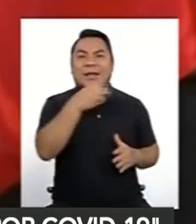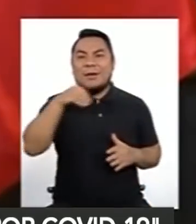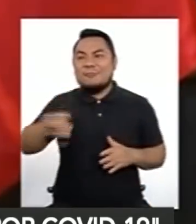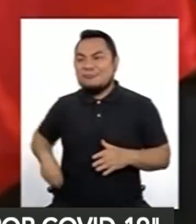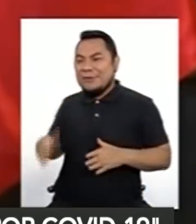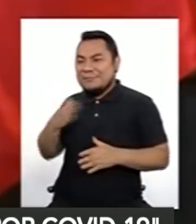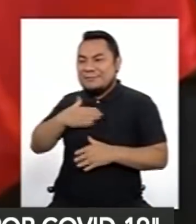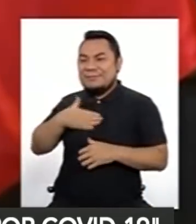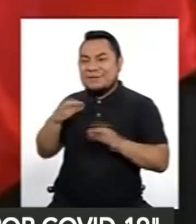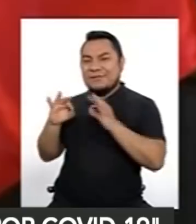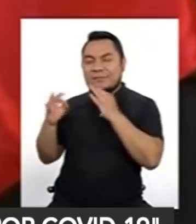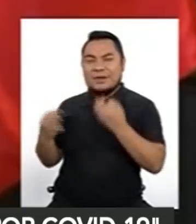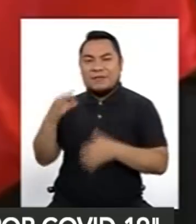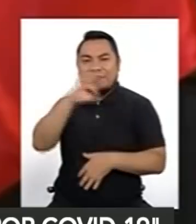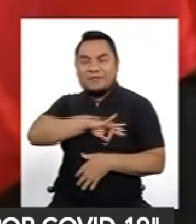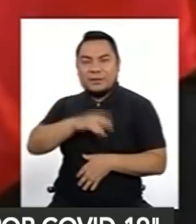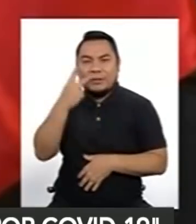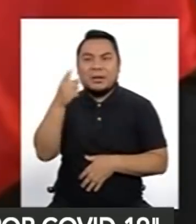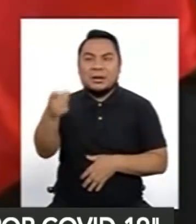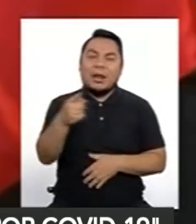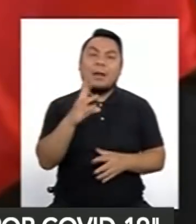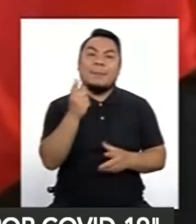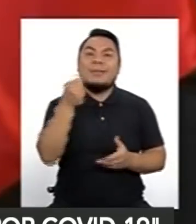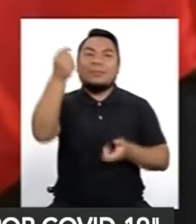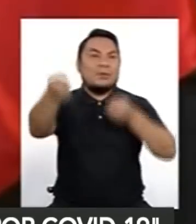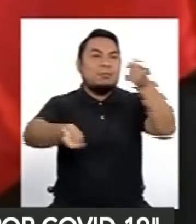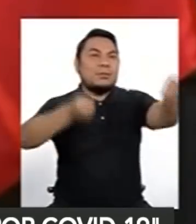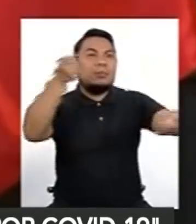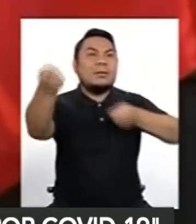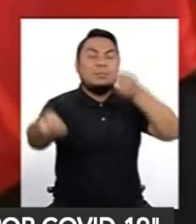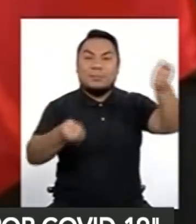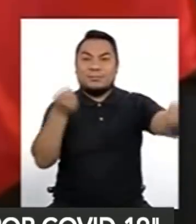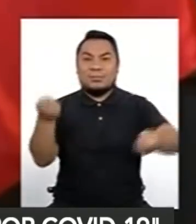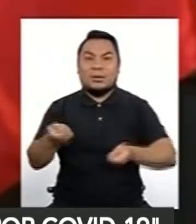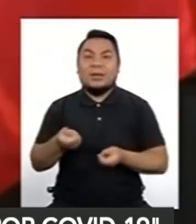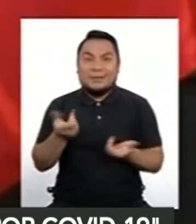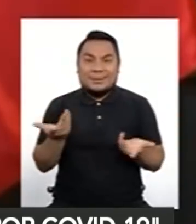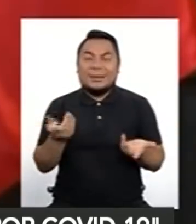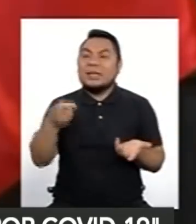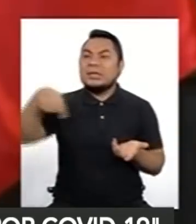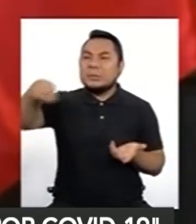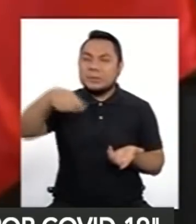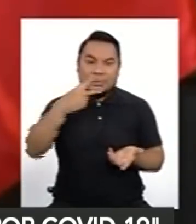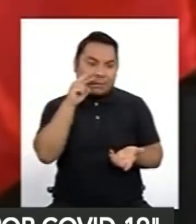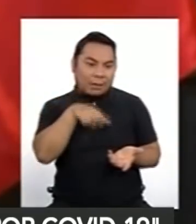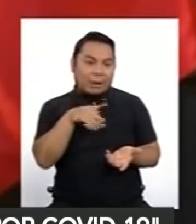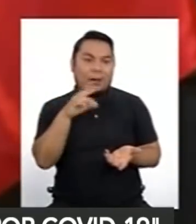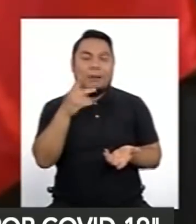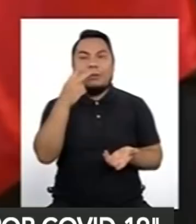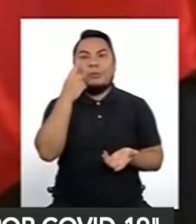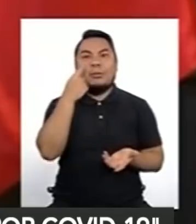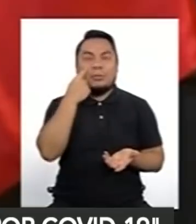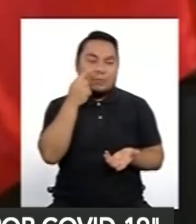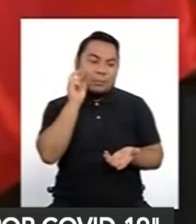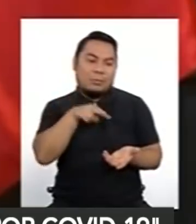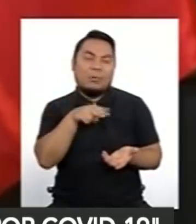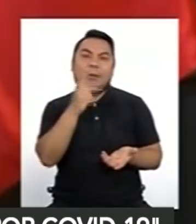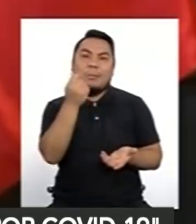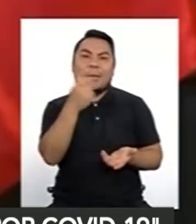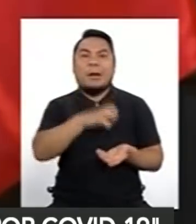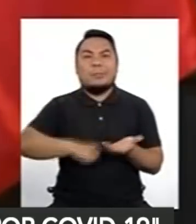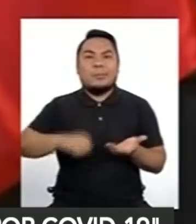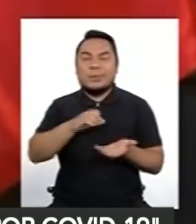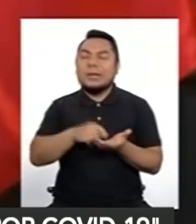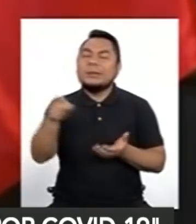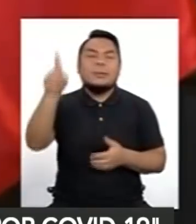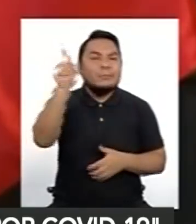para ellos a través de la corrupción. Eso es imperdonable y tengan la seguridad, vamos a castigar los actos de